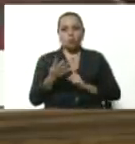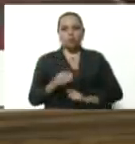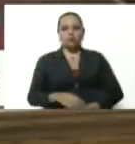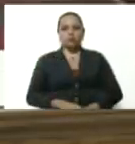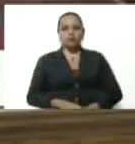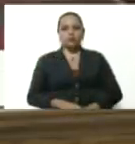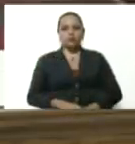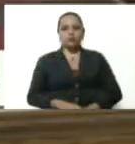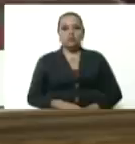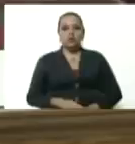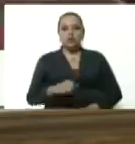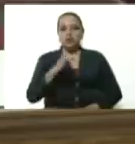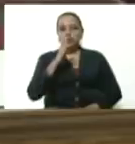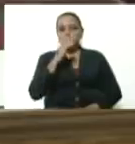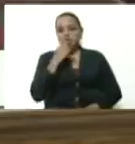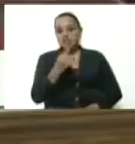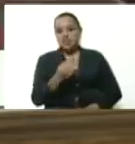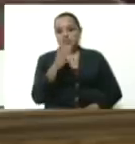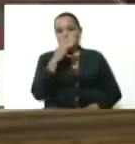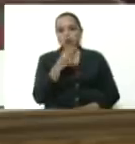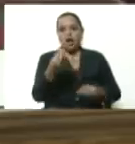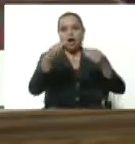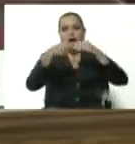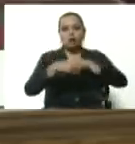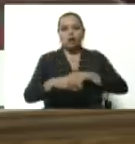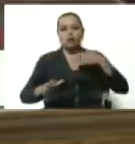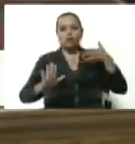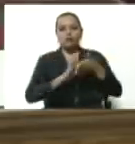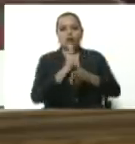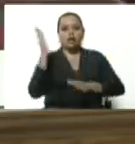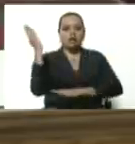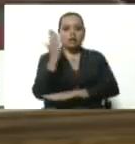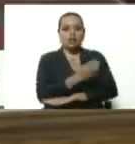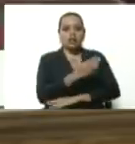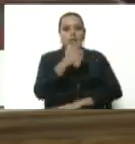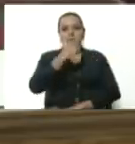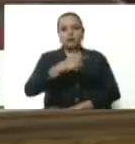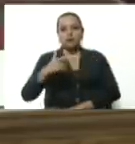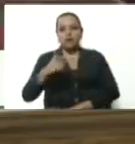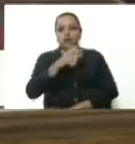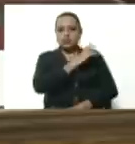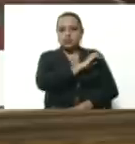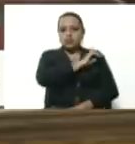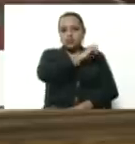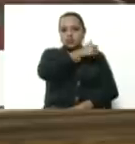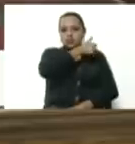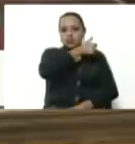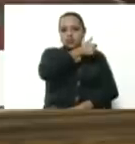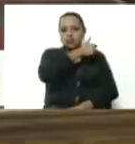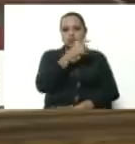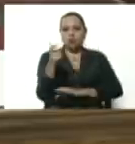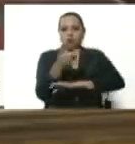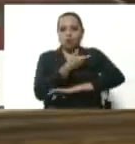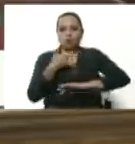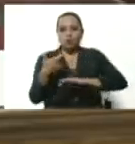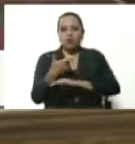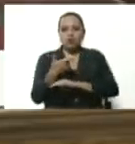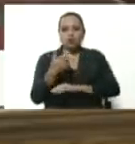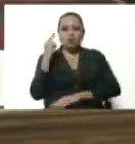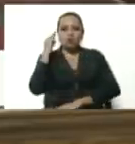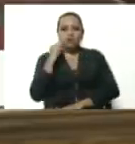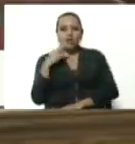las pretendidas y mal llamadas sanciones contra dirigentes del gobierno bolivariano, la